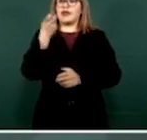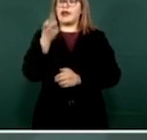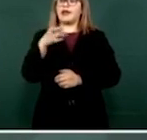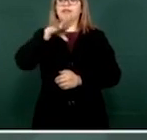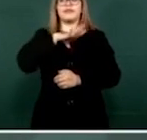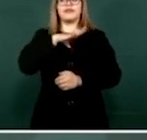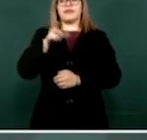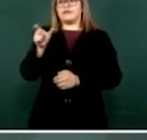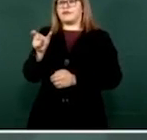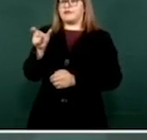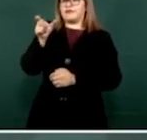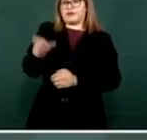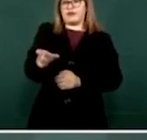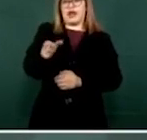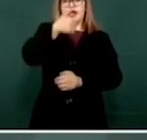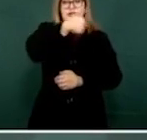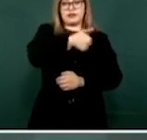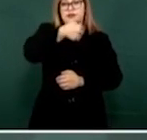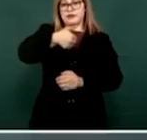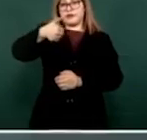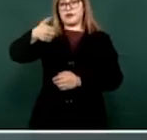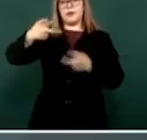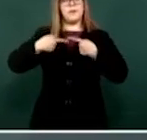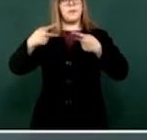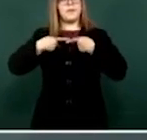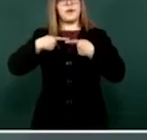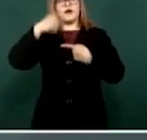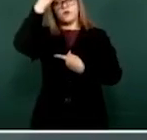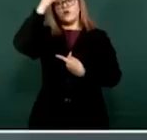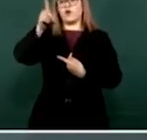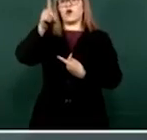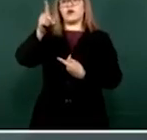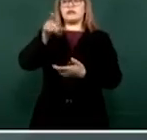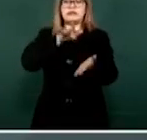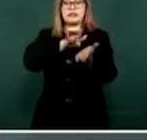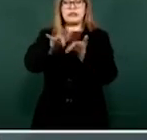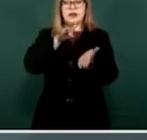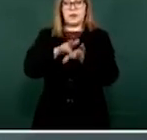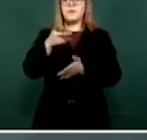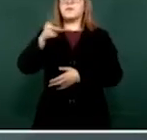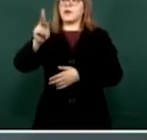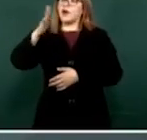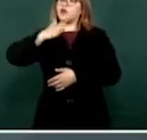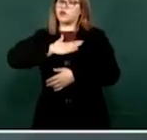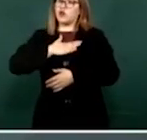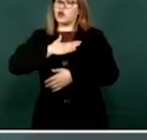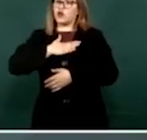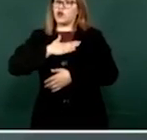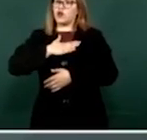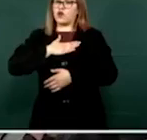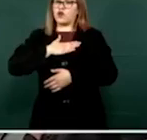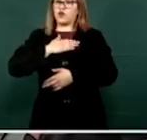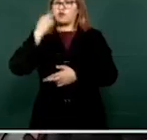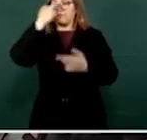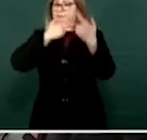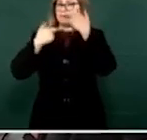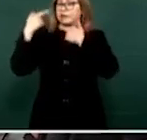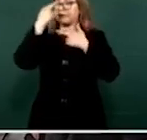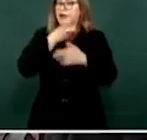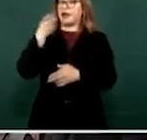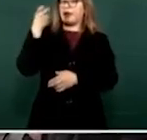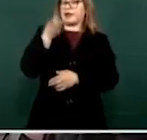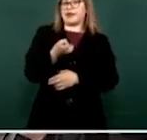cada productor recibe su apoyo. Pero ahora yo voy a informar sobre